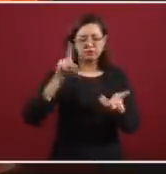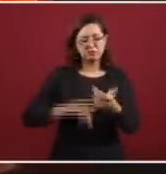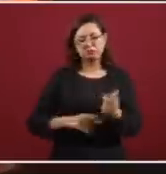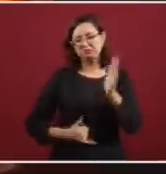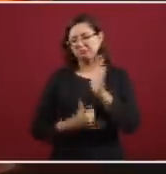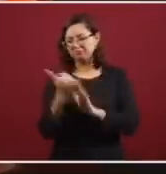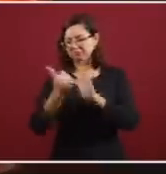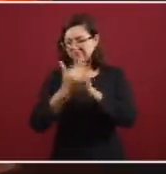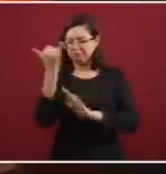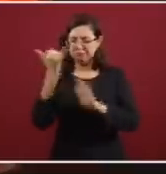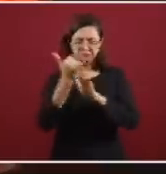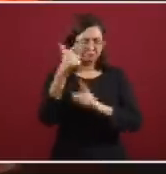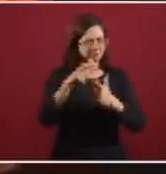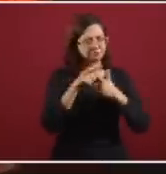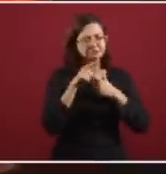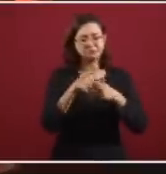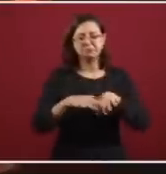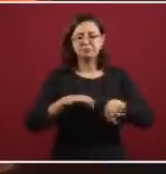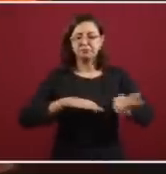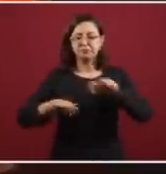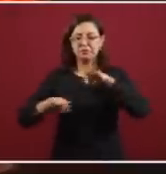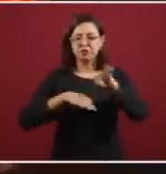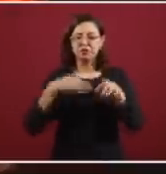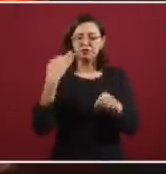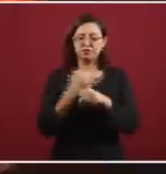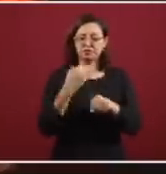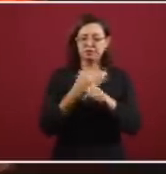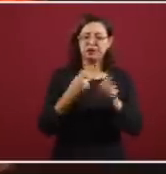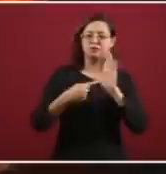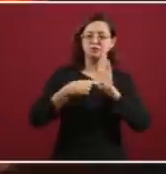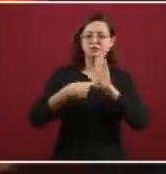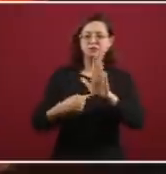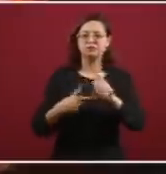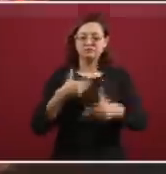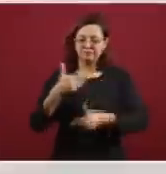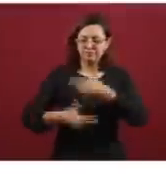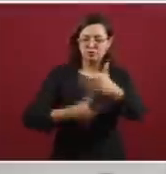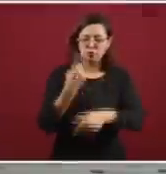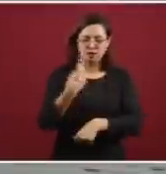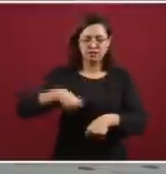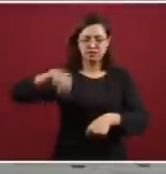se está haciendo. Les vamos a mostrar un pequeño video de los avances de esta semana.